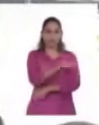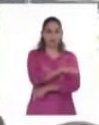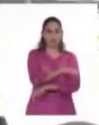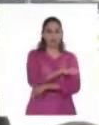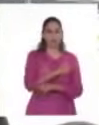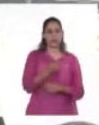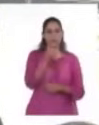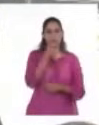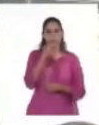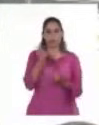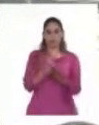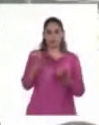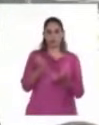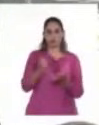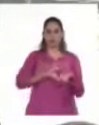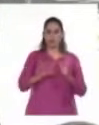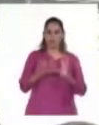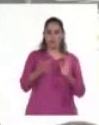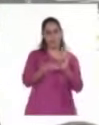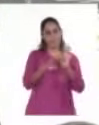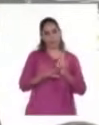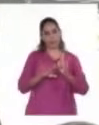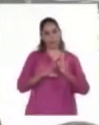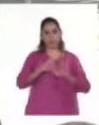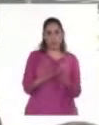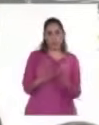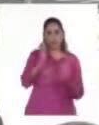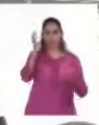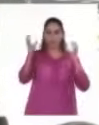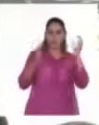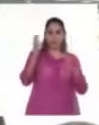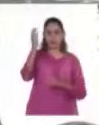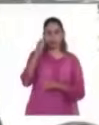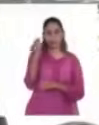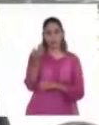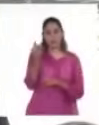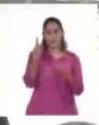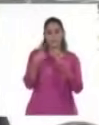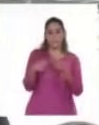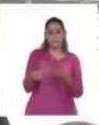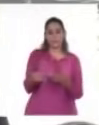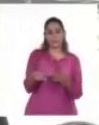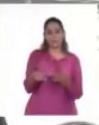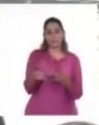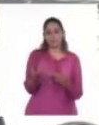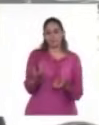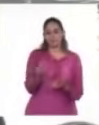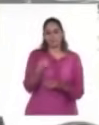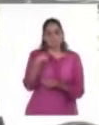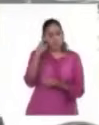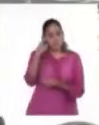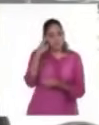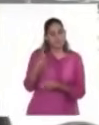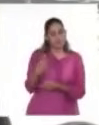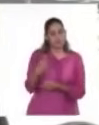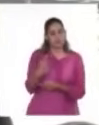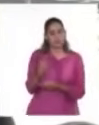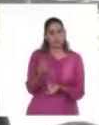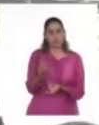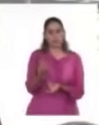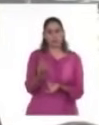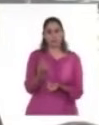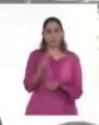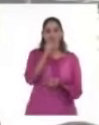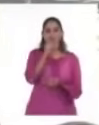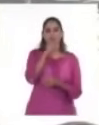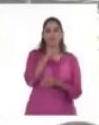establecer nuestros mecanismos y nuestras pautas para marcar pero más que todo es una eh difusión de quiénes